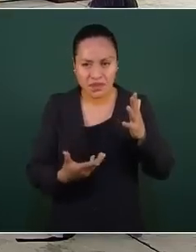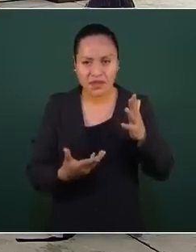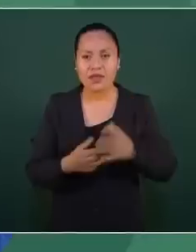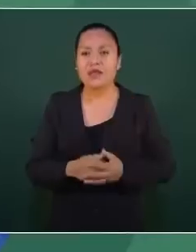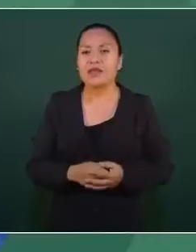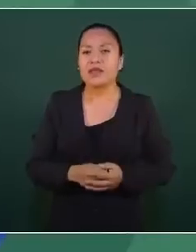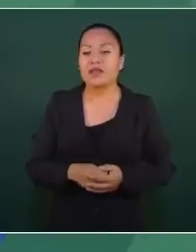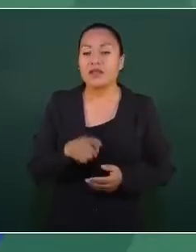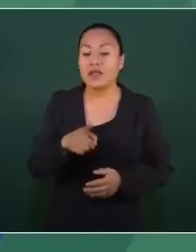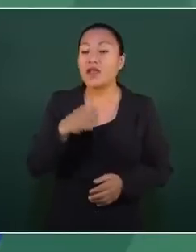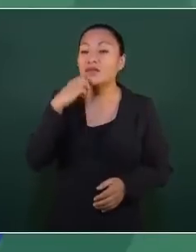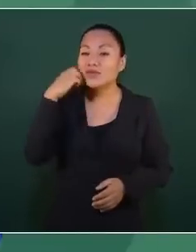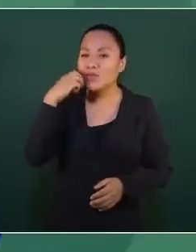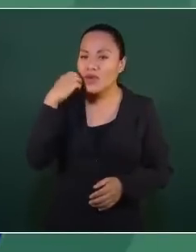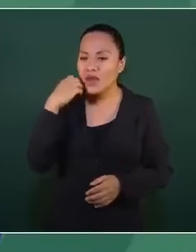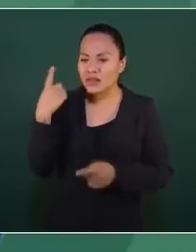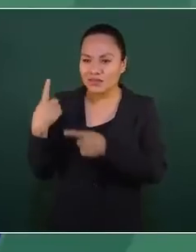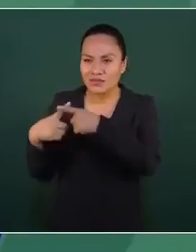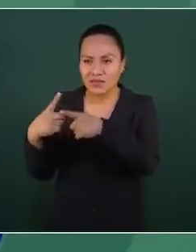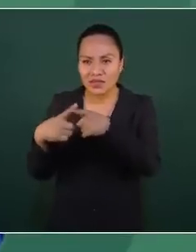las escuelas,